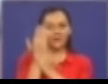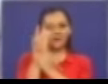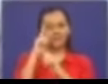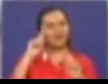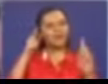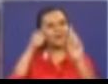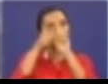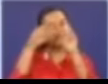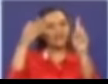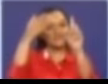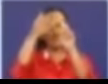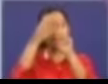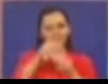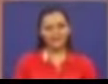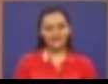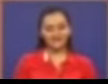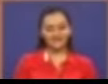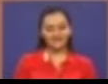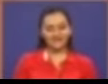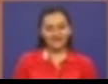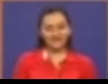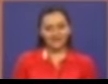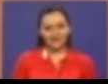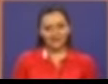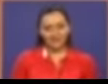la victoria siempre, compatriotas.